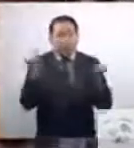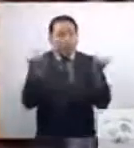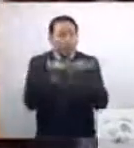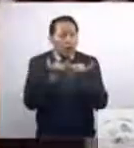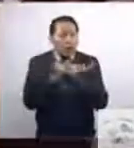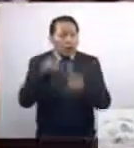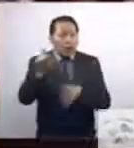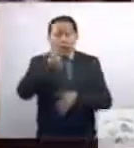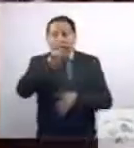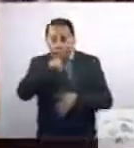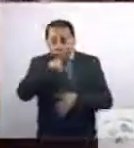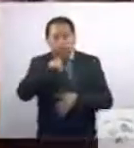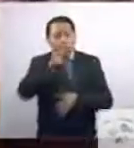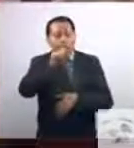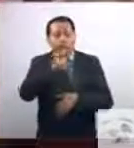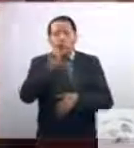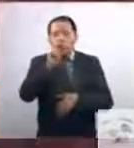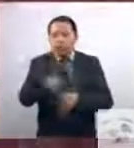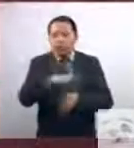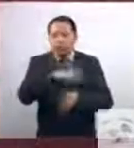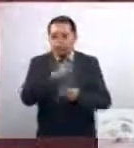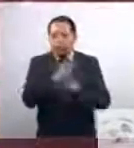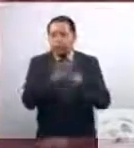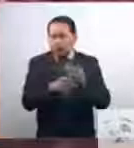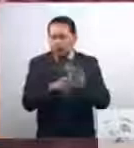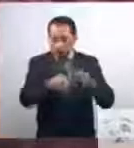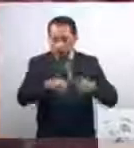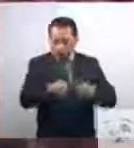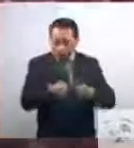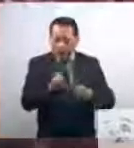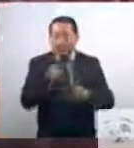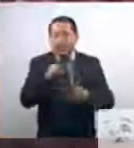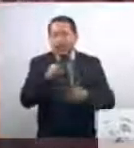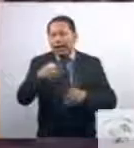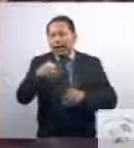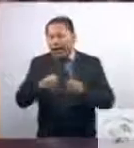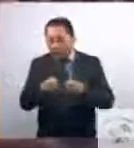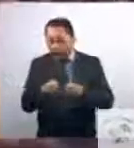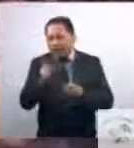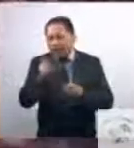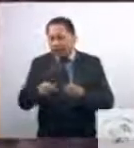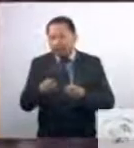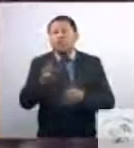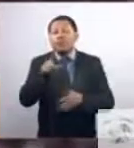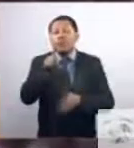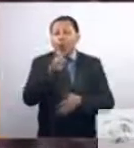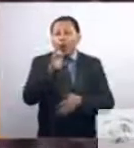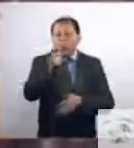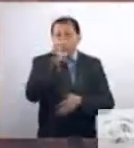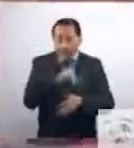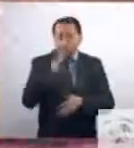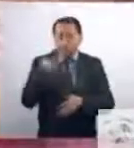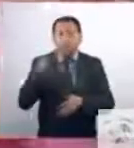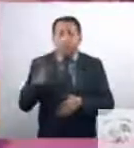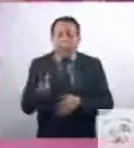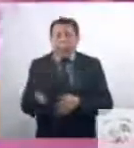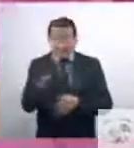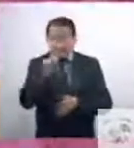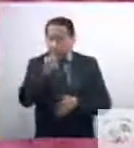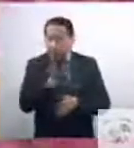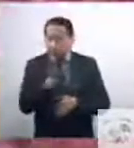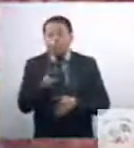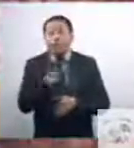Altos de Jalisco, donde convergen productores de leche de Aguascalientes y de Guanajuato. Asimismo, en la cuenca lechera